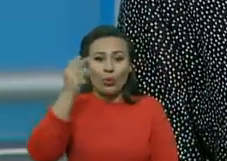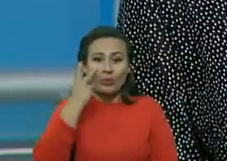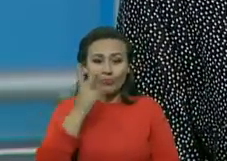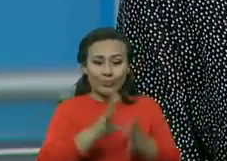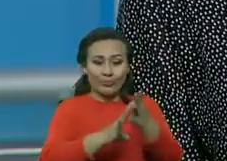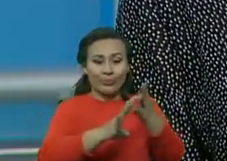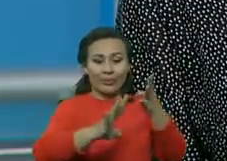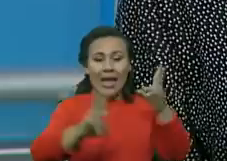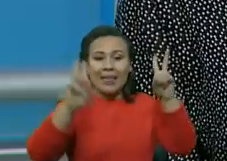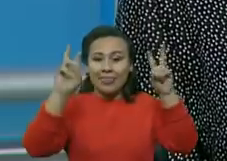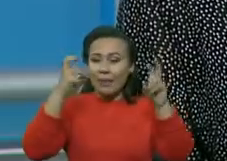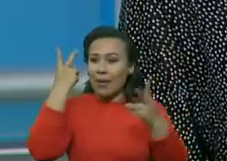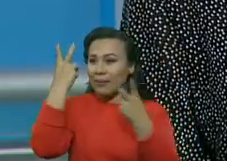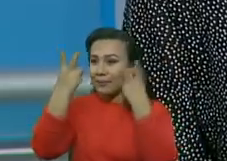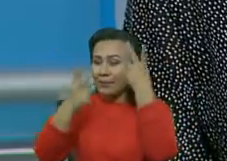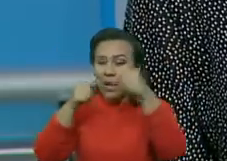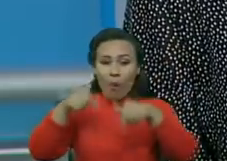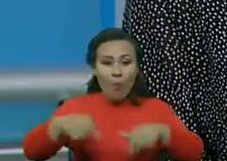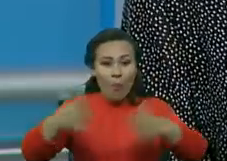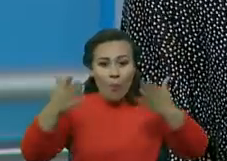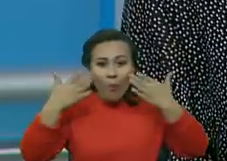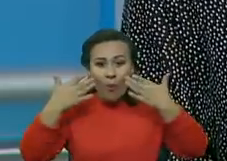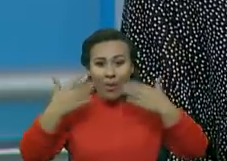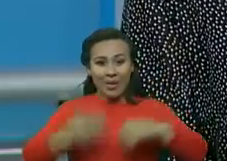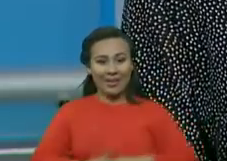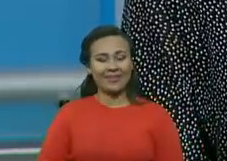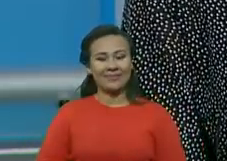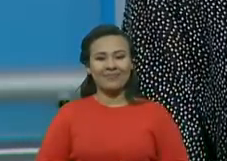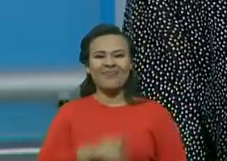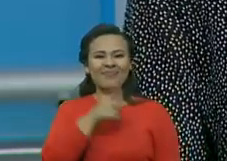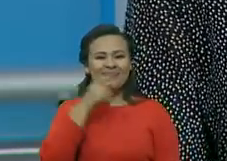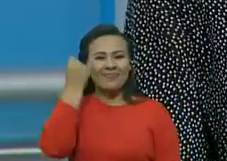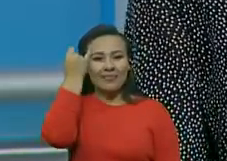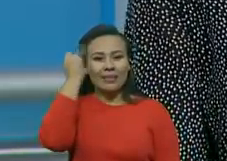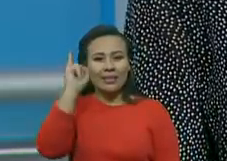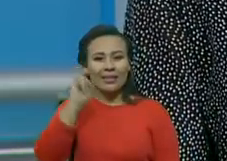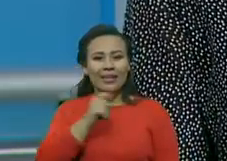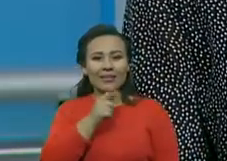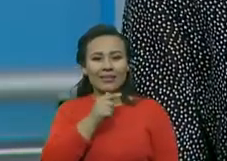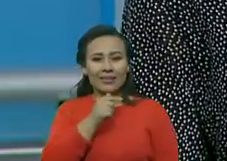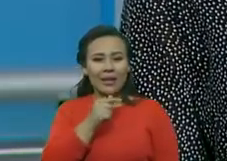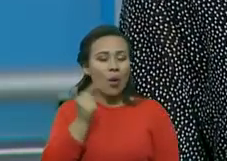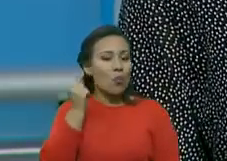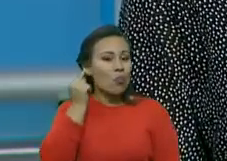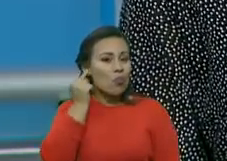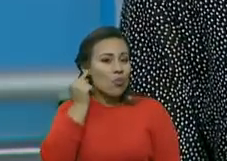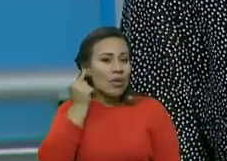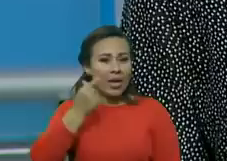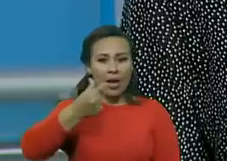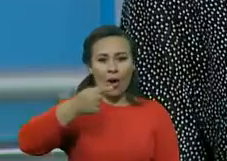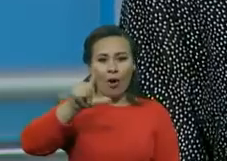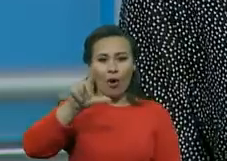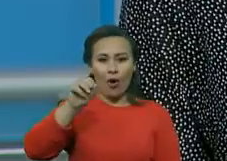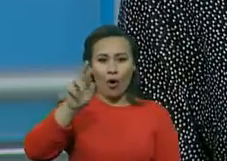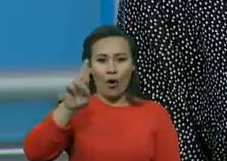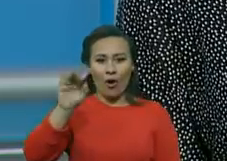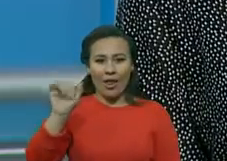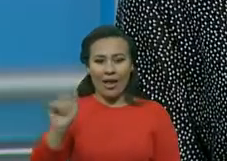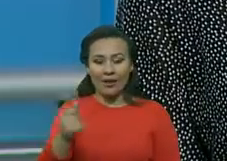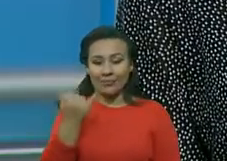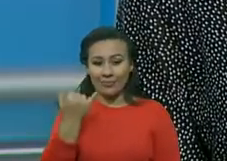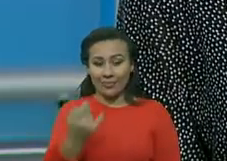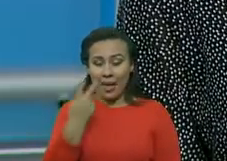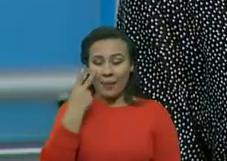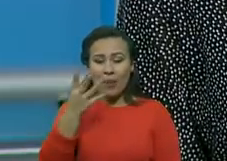de la campaña turística Guayaquil es mi destino. La presidenta de la empresa pública municipal de turismo, Gloria Gallardo, destacó